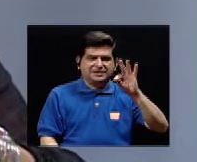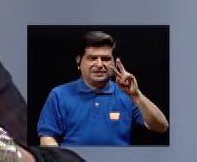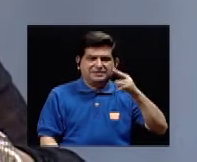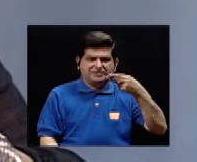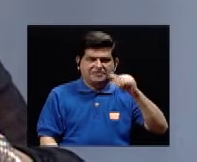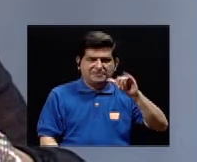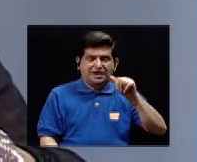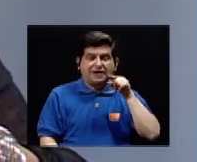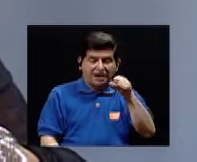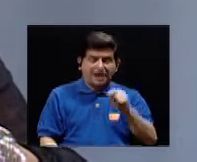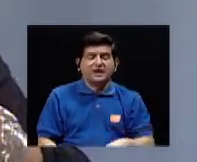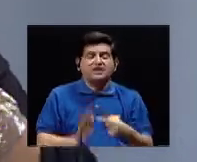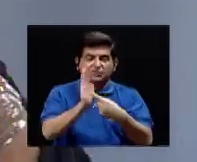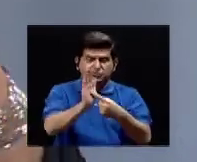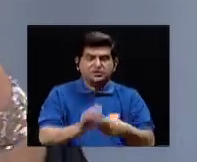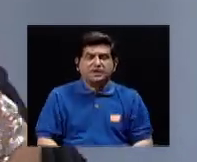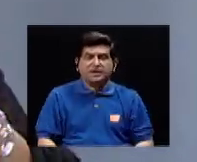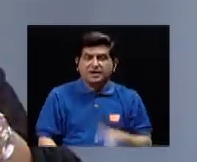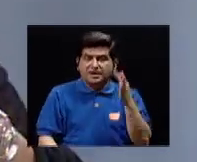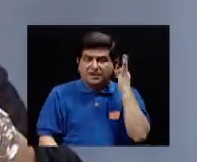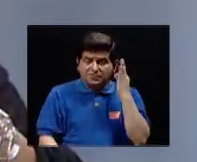lo iban a pasar.